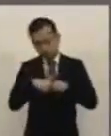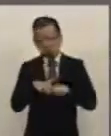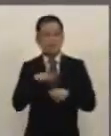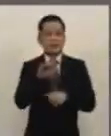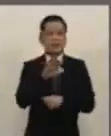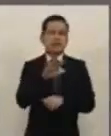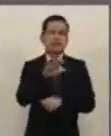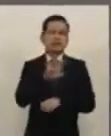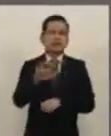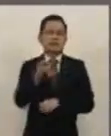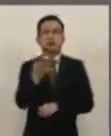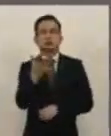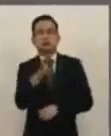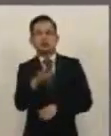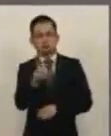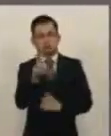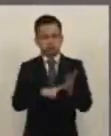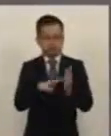del 2016,